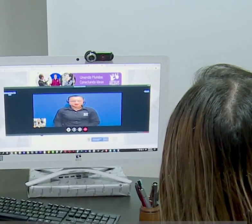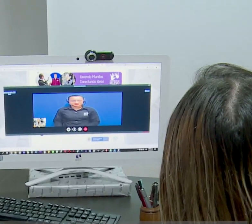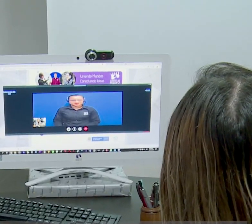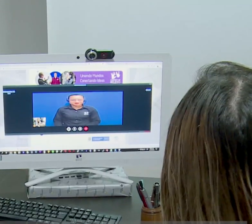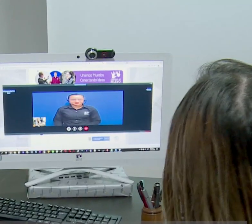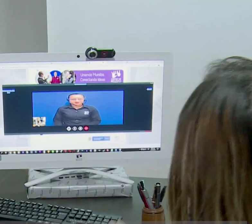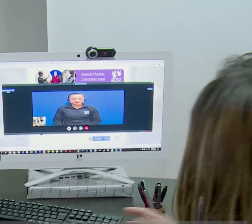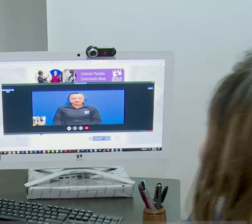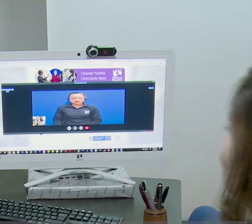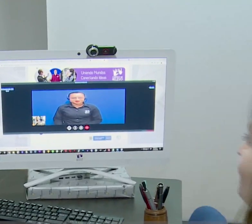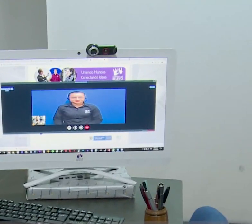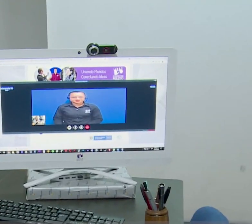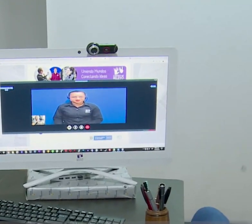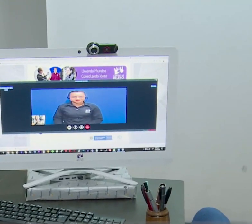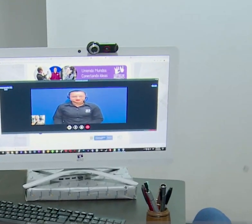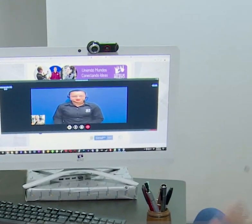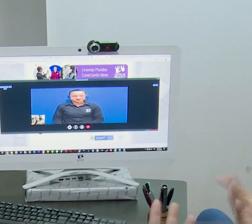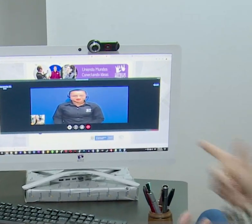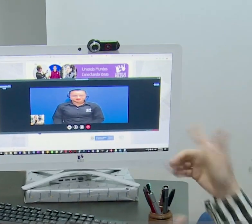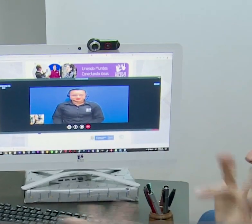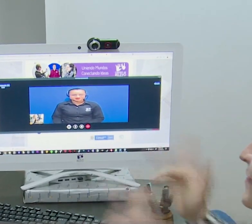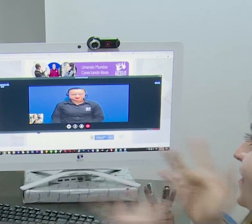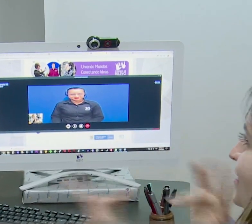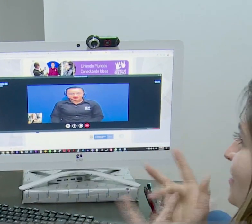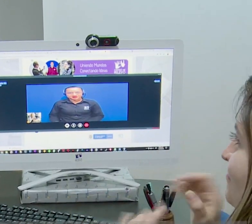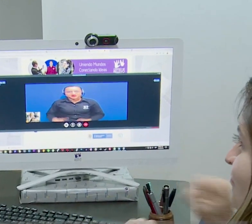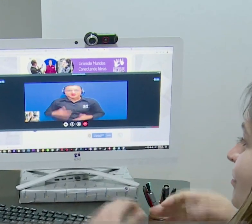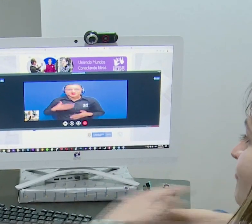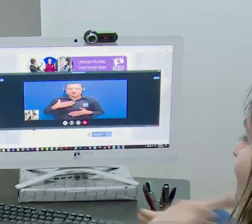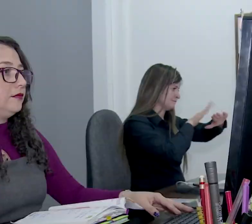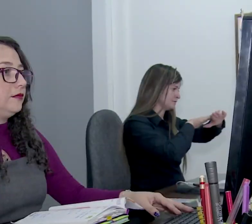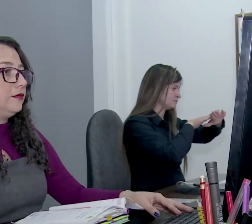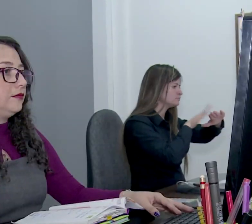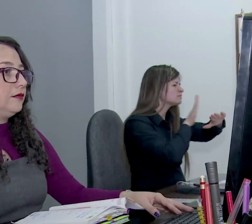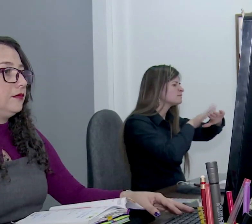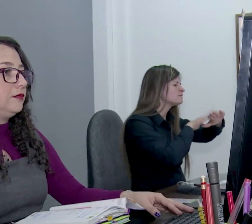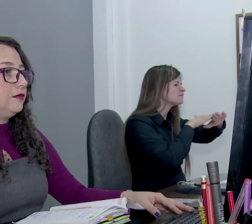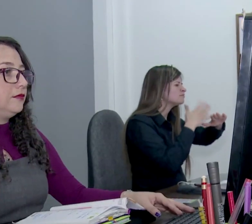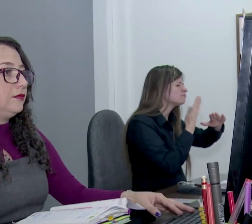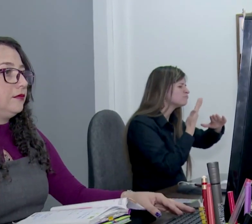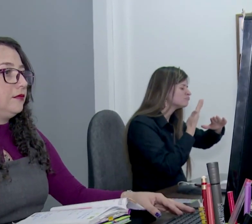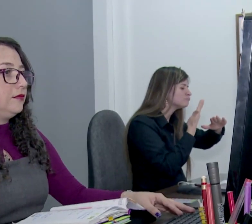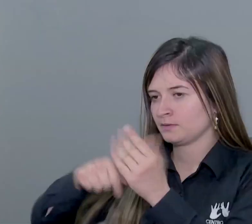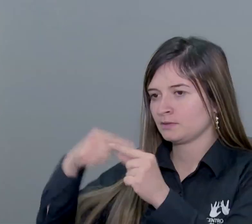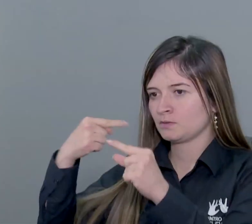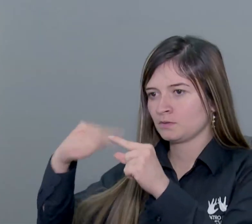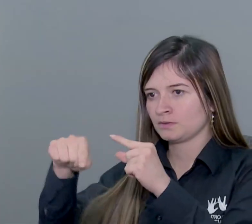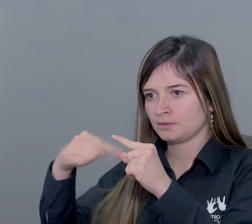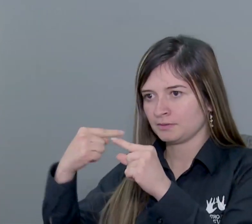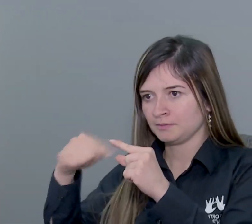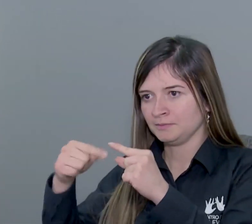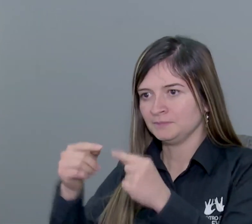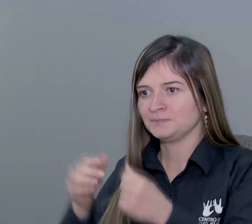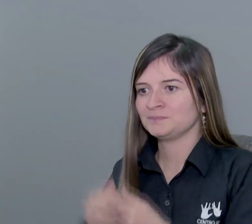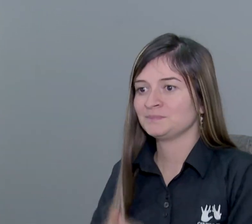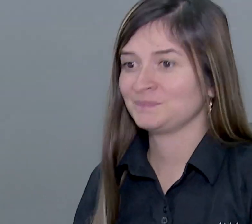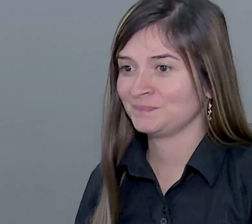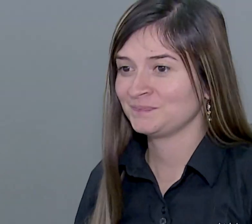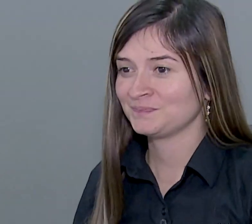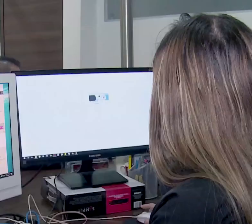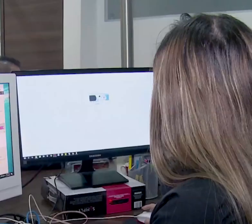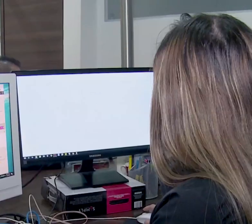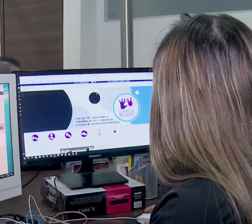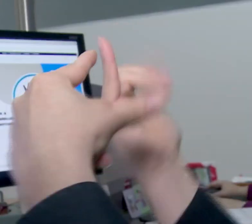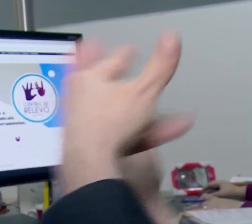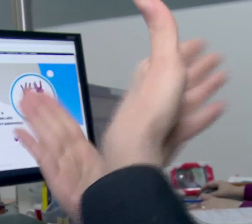en el país a través del servicio del centro de relevo y del de interpretación en línea finalmente